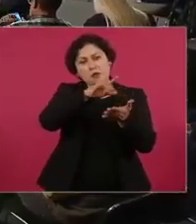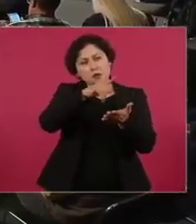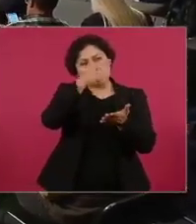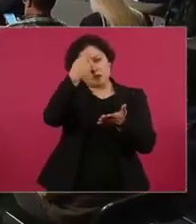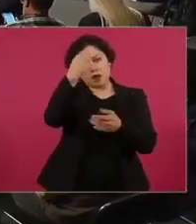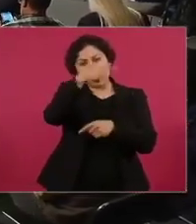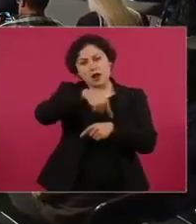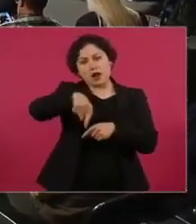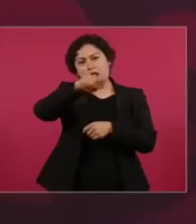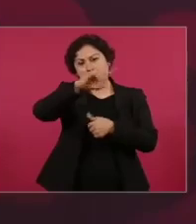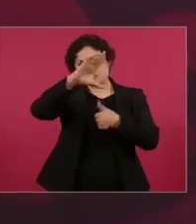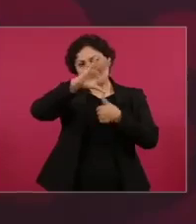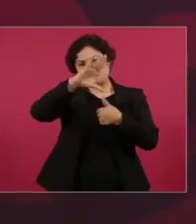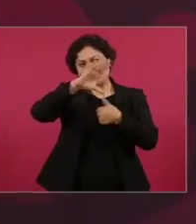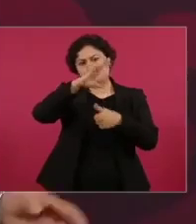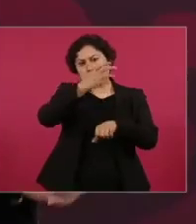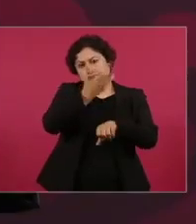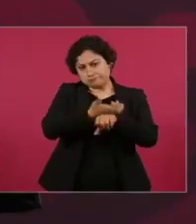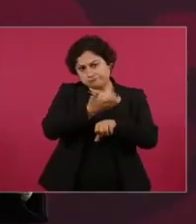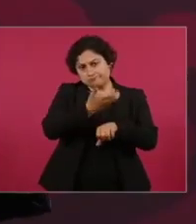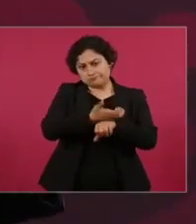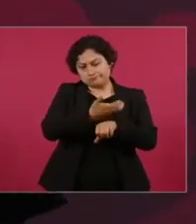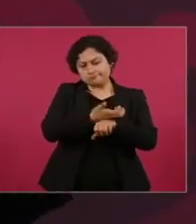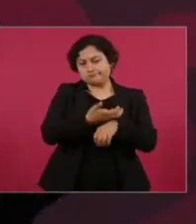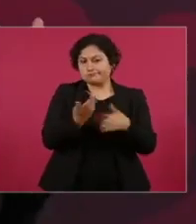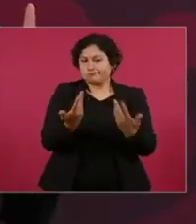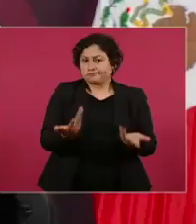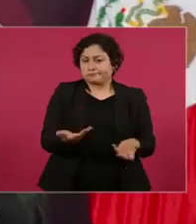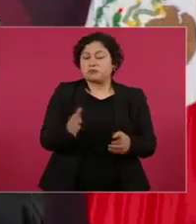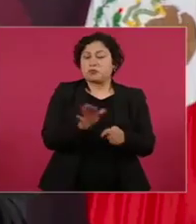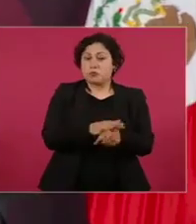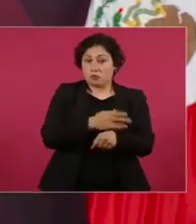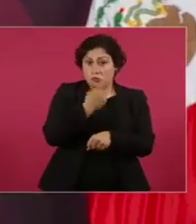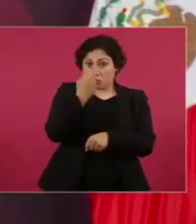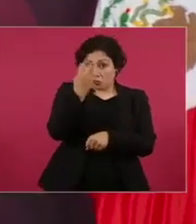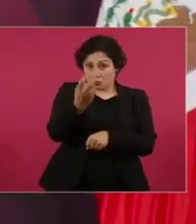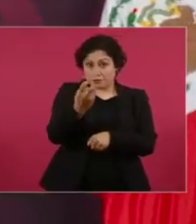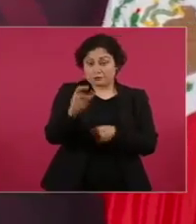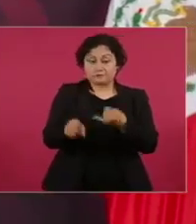nación. Por eso es el primer punto